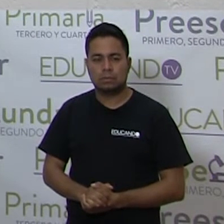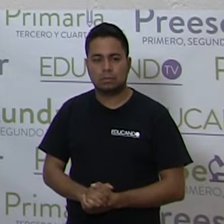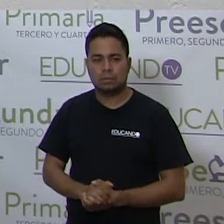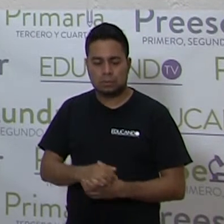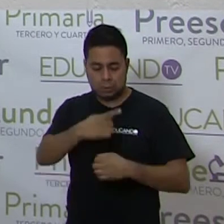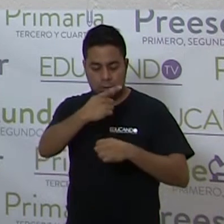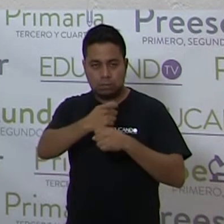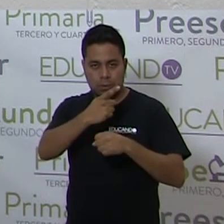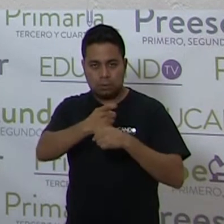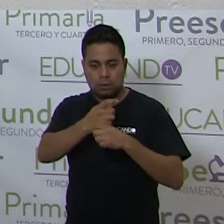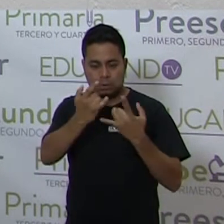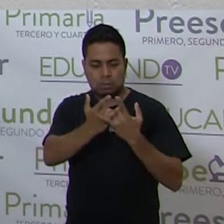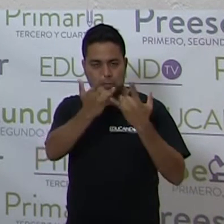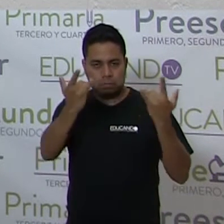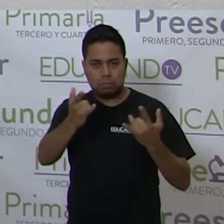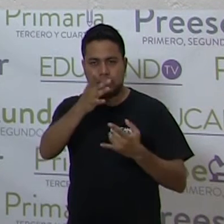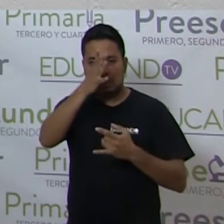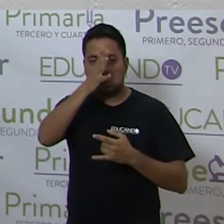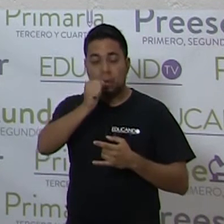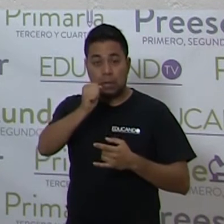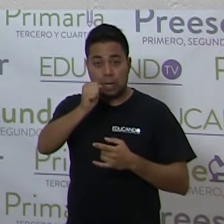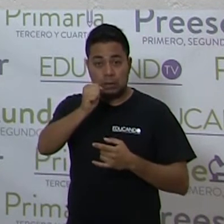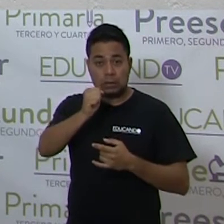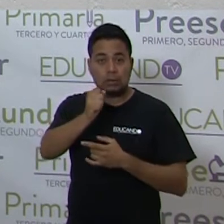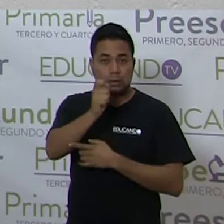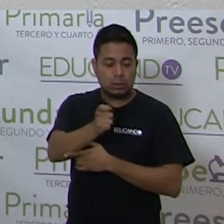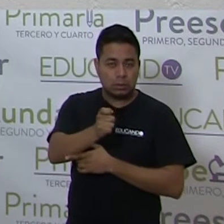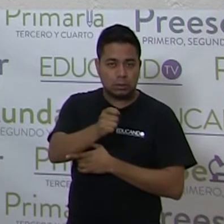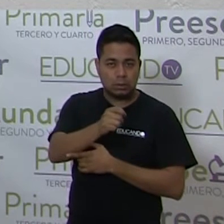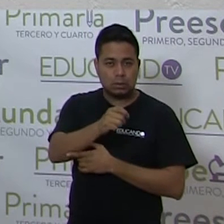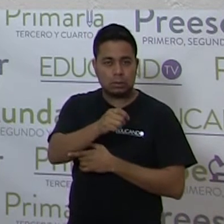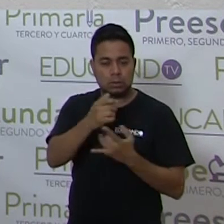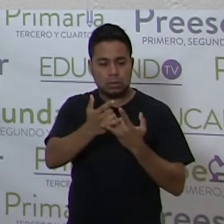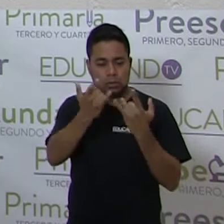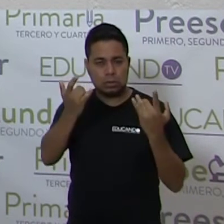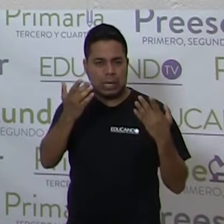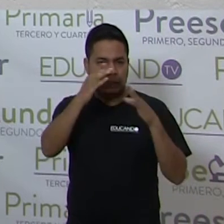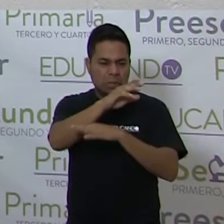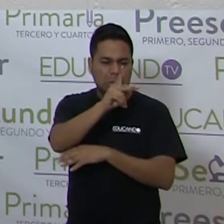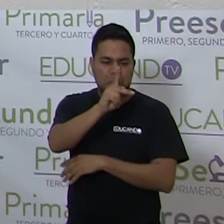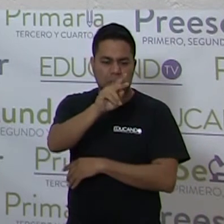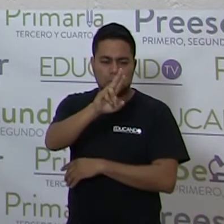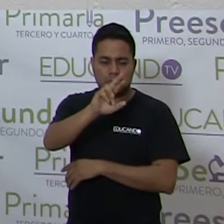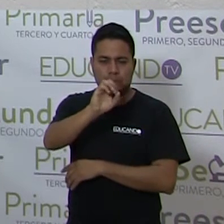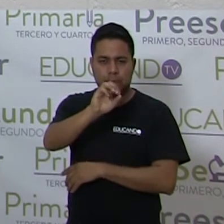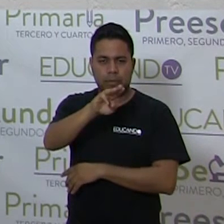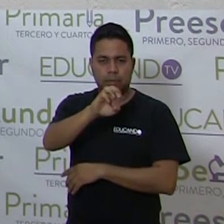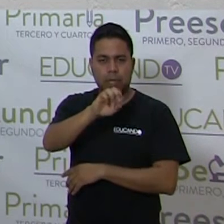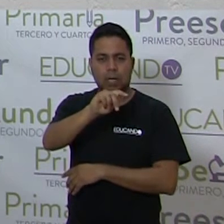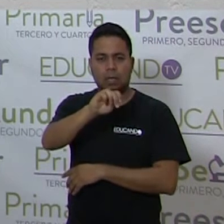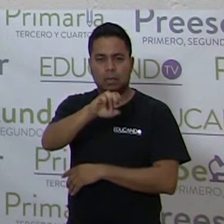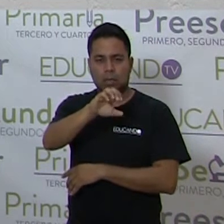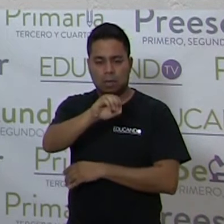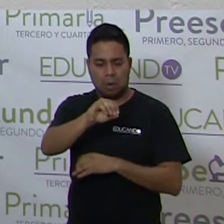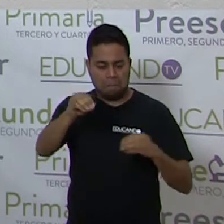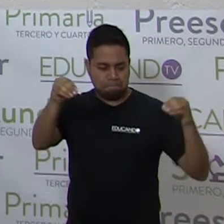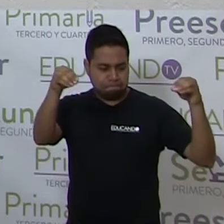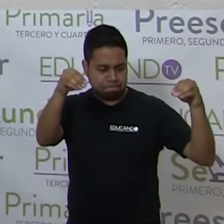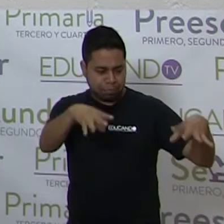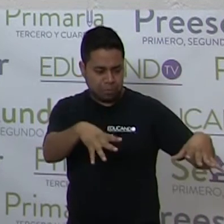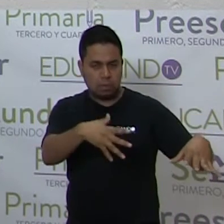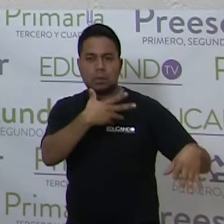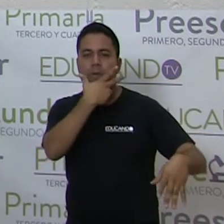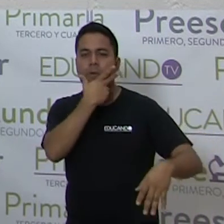El primero que leí, ¿se acuerdan? Es el mito de Prometeo, que crea a los